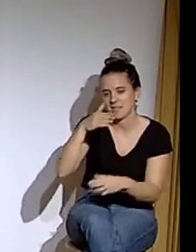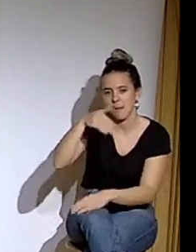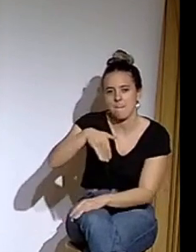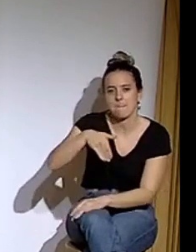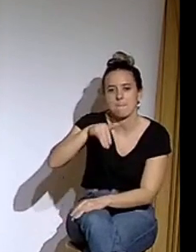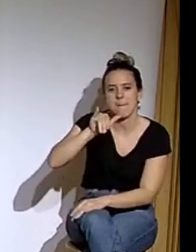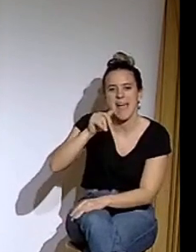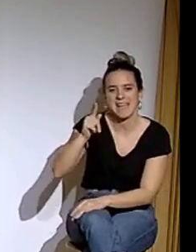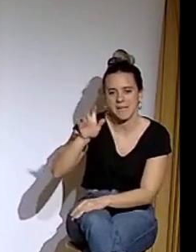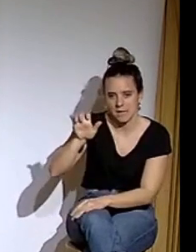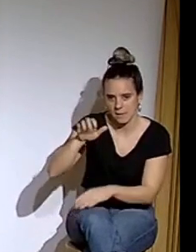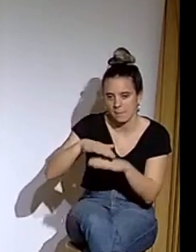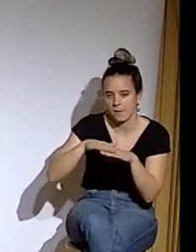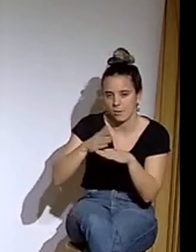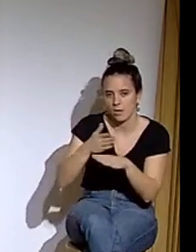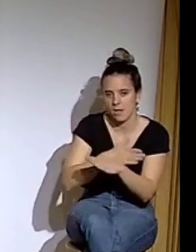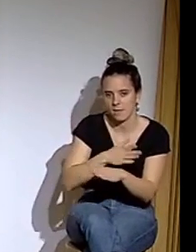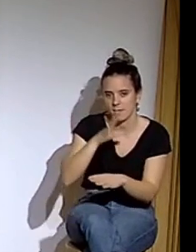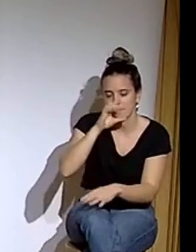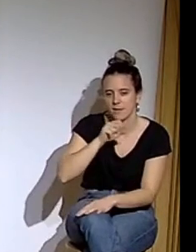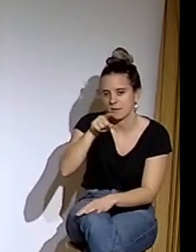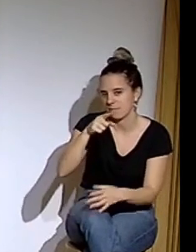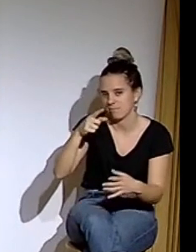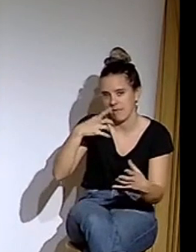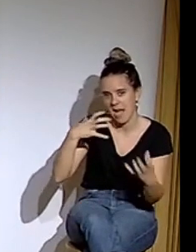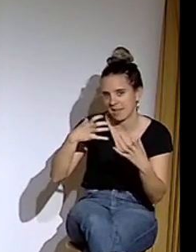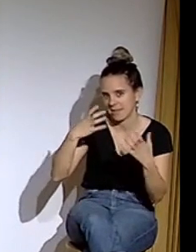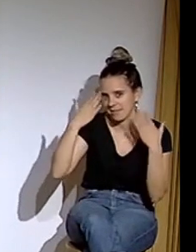que es un artista y